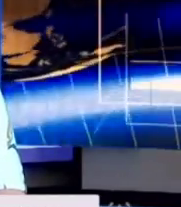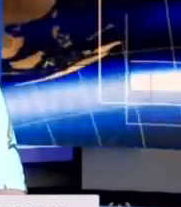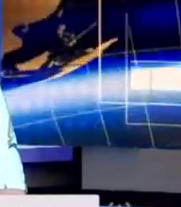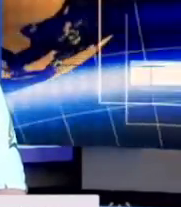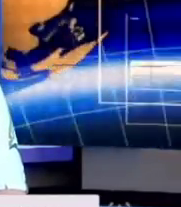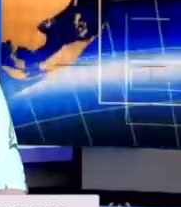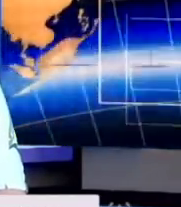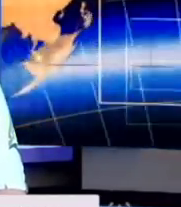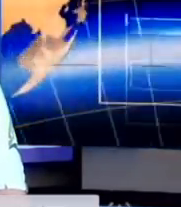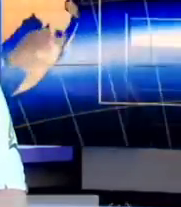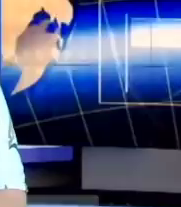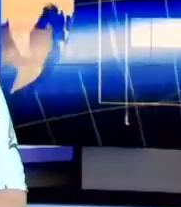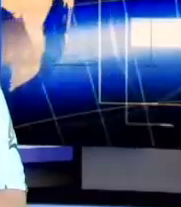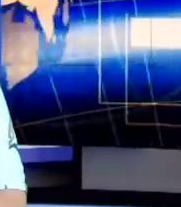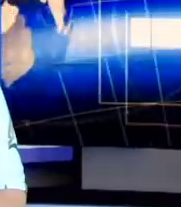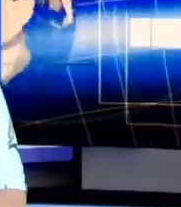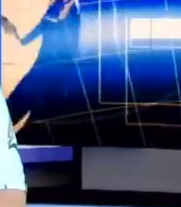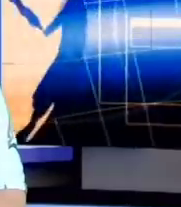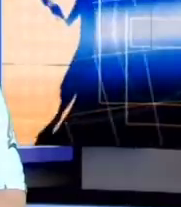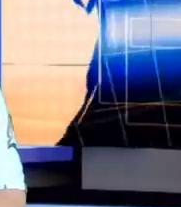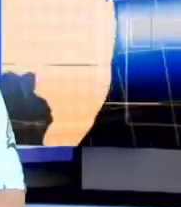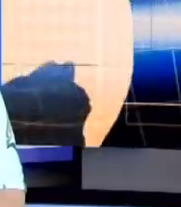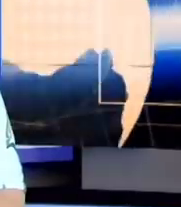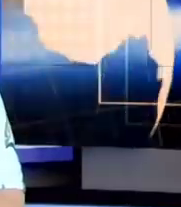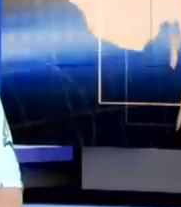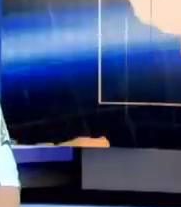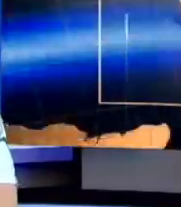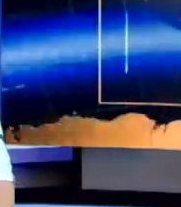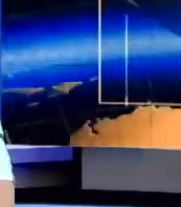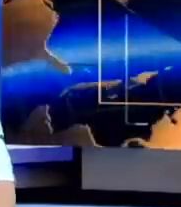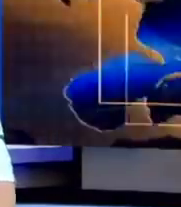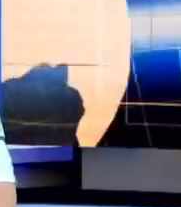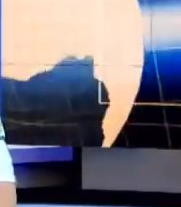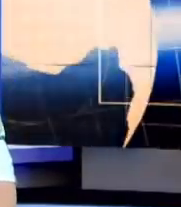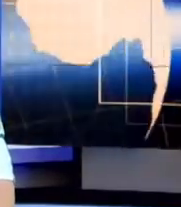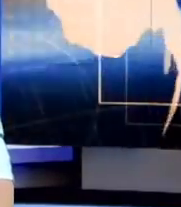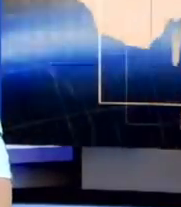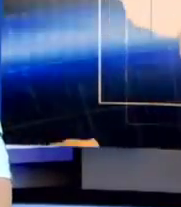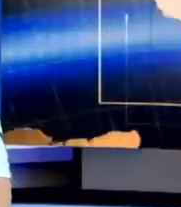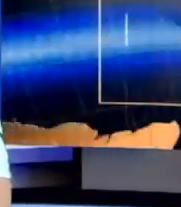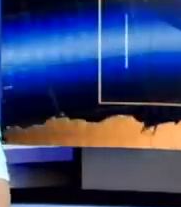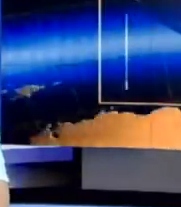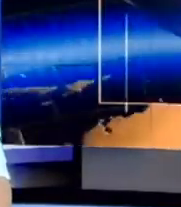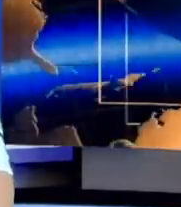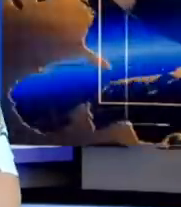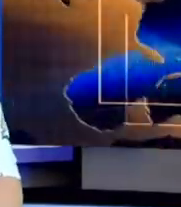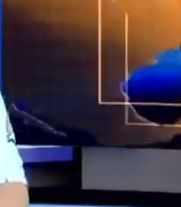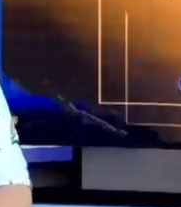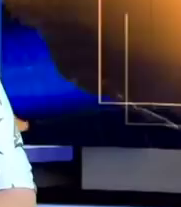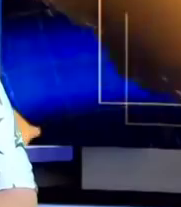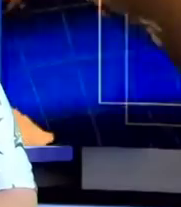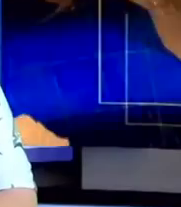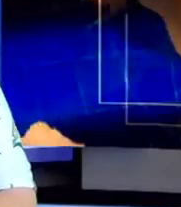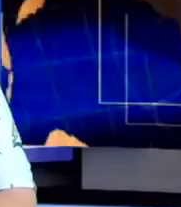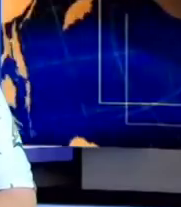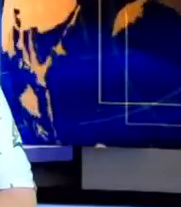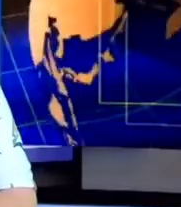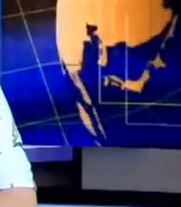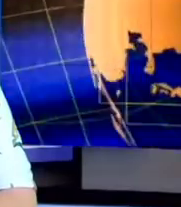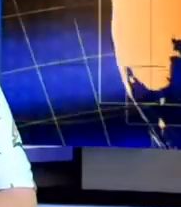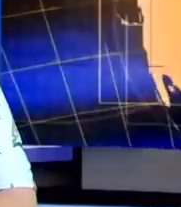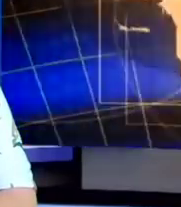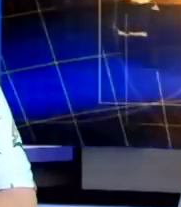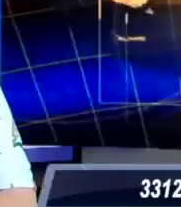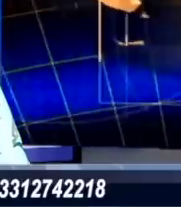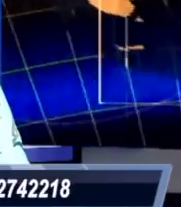Instagram. Vamos pasando de una vez con nuestro tema, y es que agárrense con esto que está pasando, pues resulta que Felipe